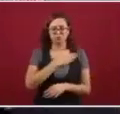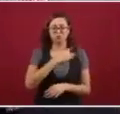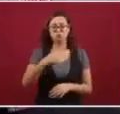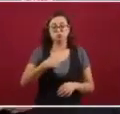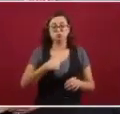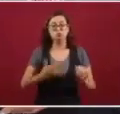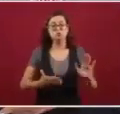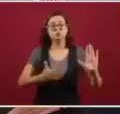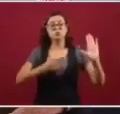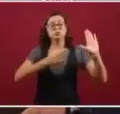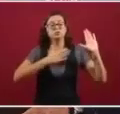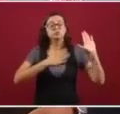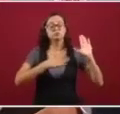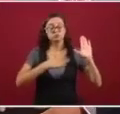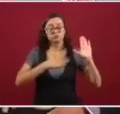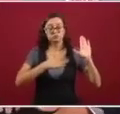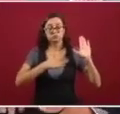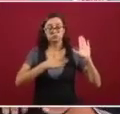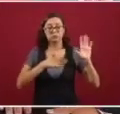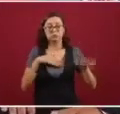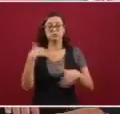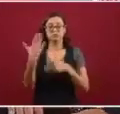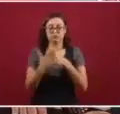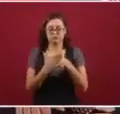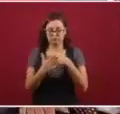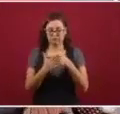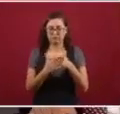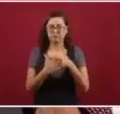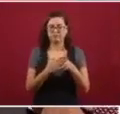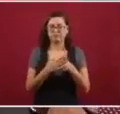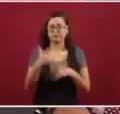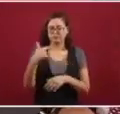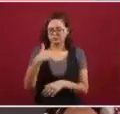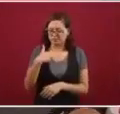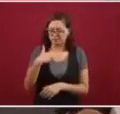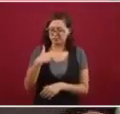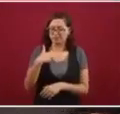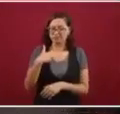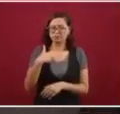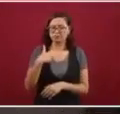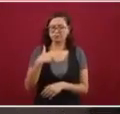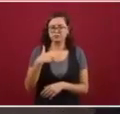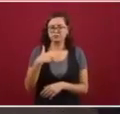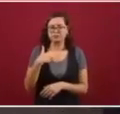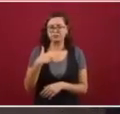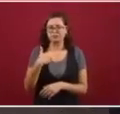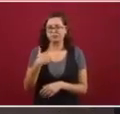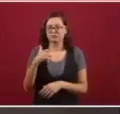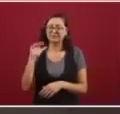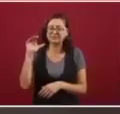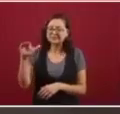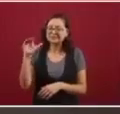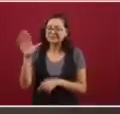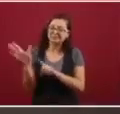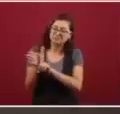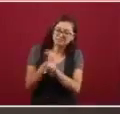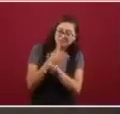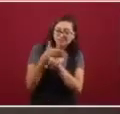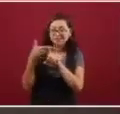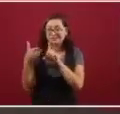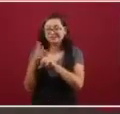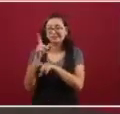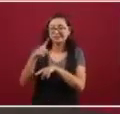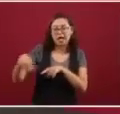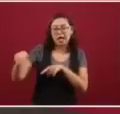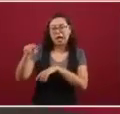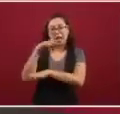compromiso de que iba yo a convencer a unos empresarios